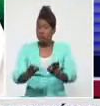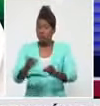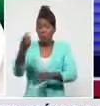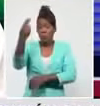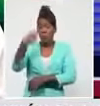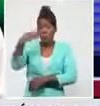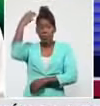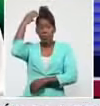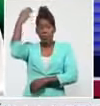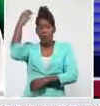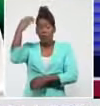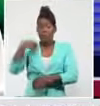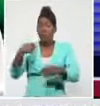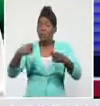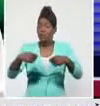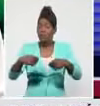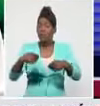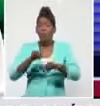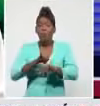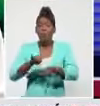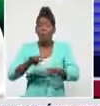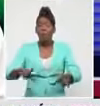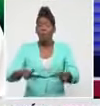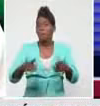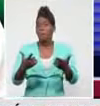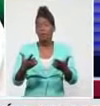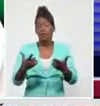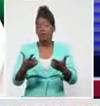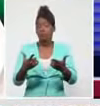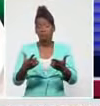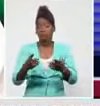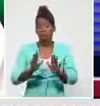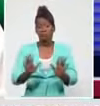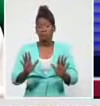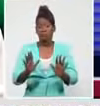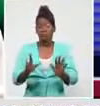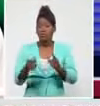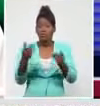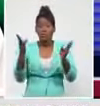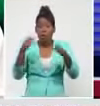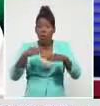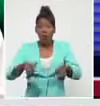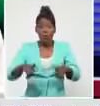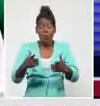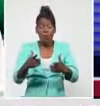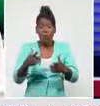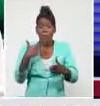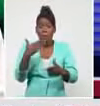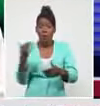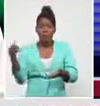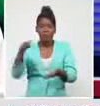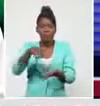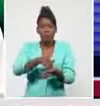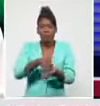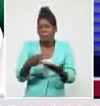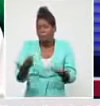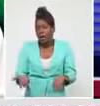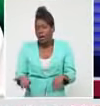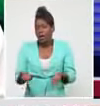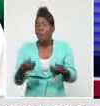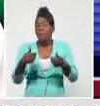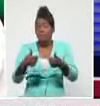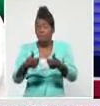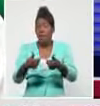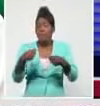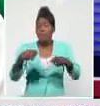están establecidas, eso es una violación de la legalidad, de la ley de salud. Eso puede